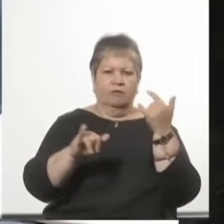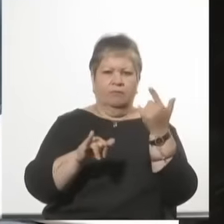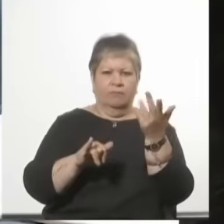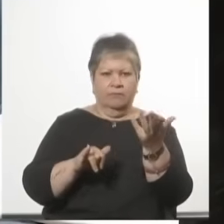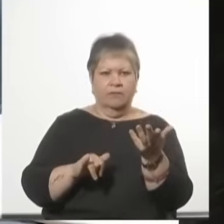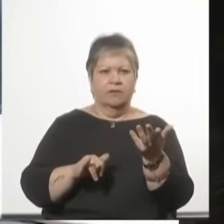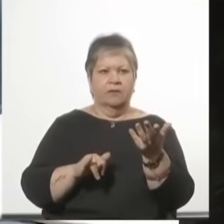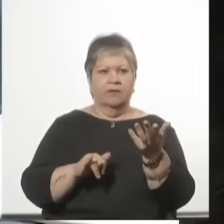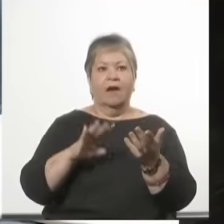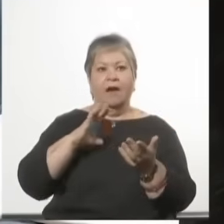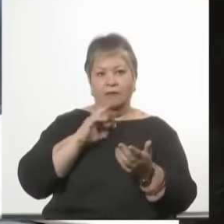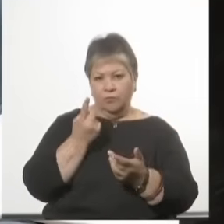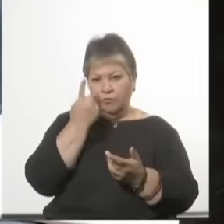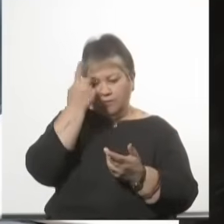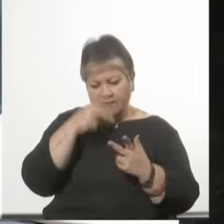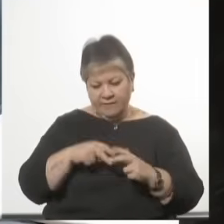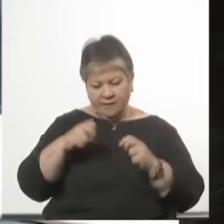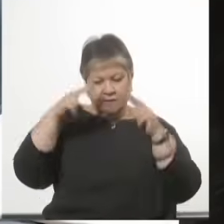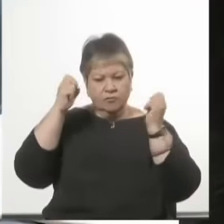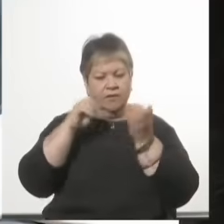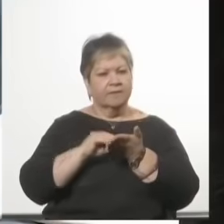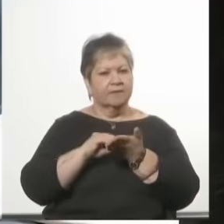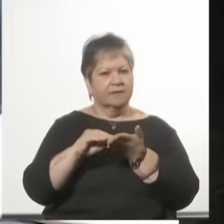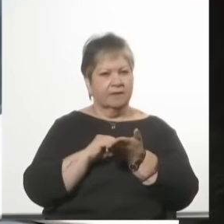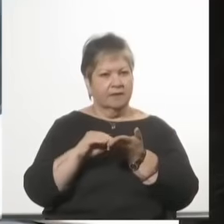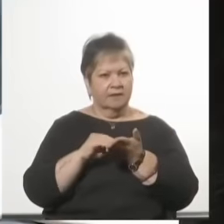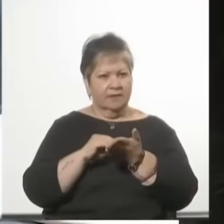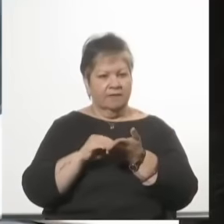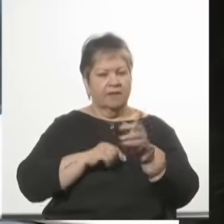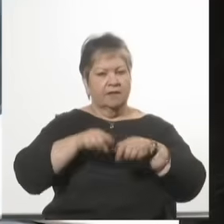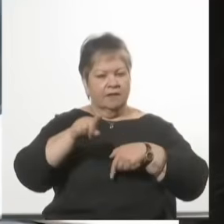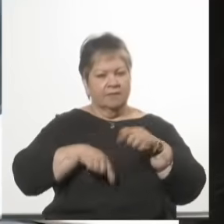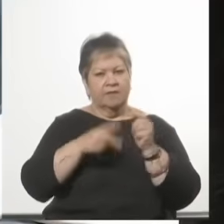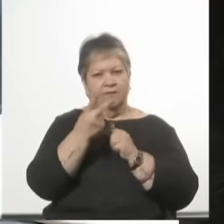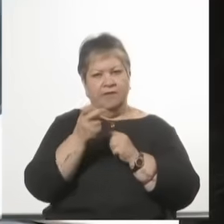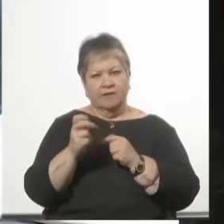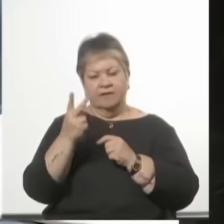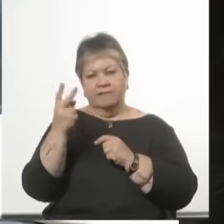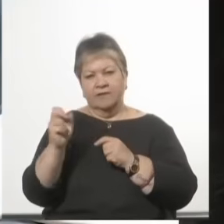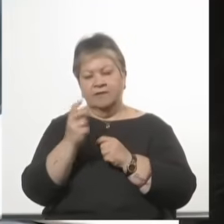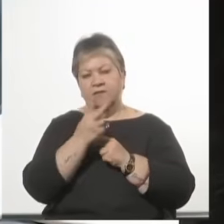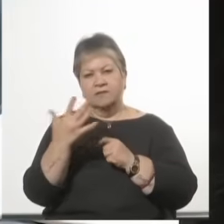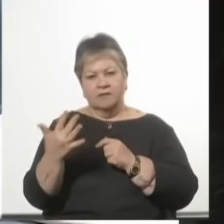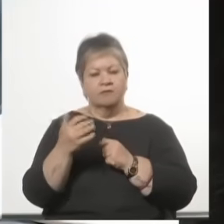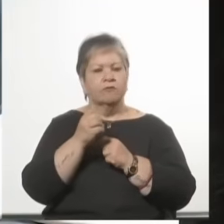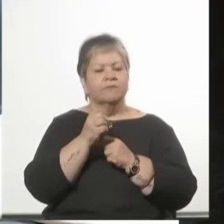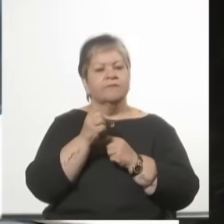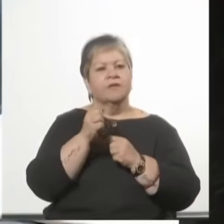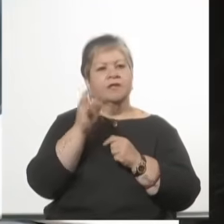Existe una investigación administrativa en curso, tramitada por expediente